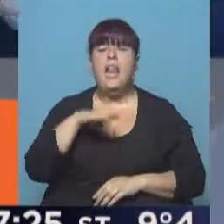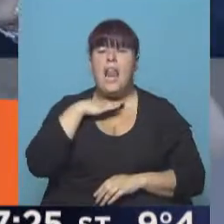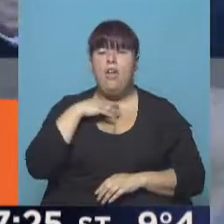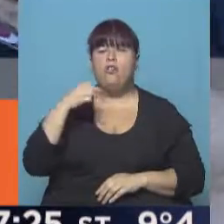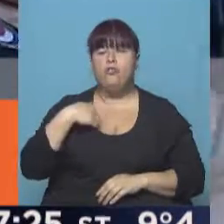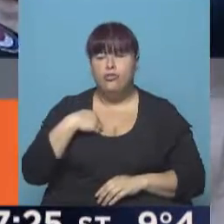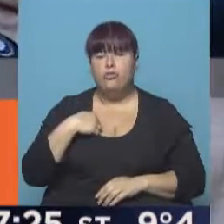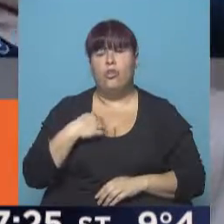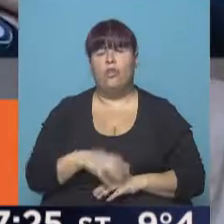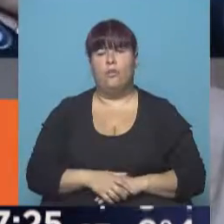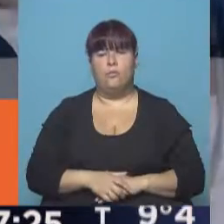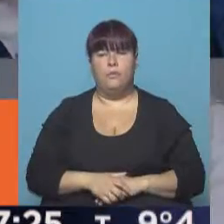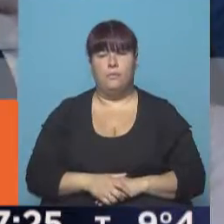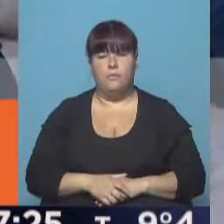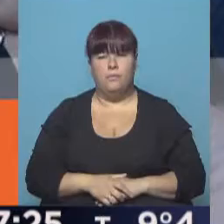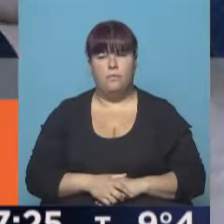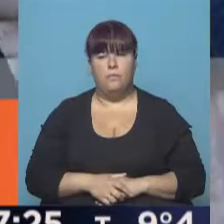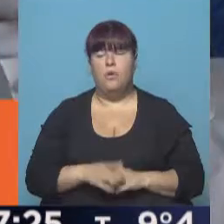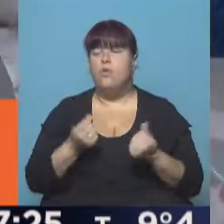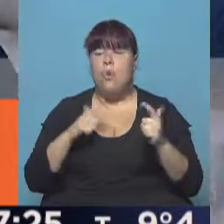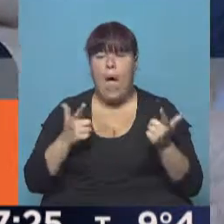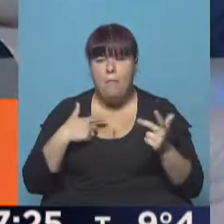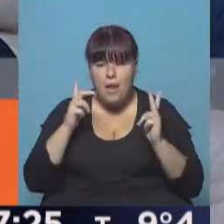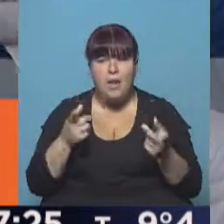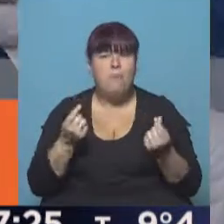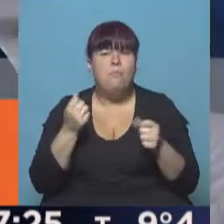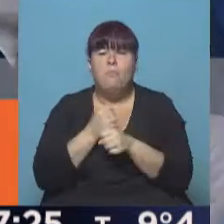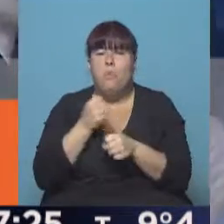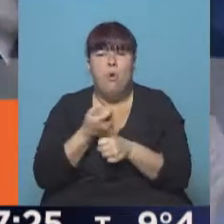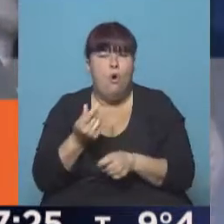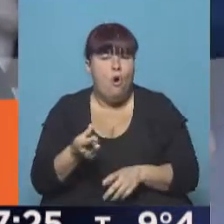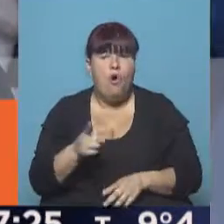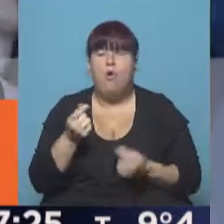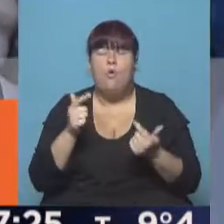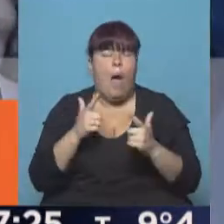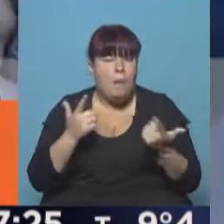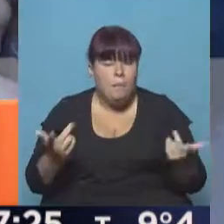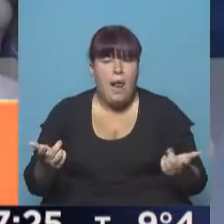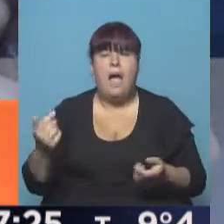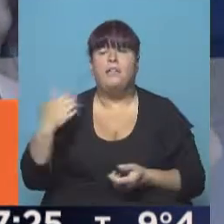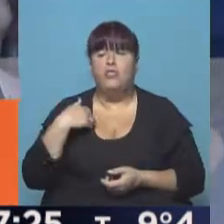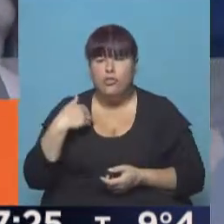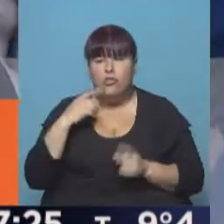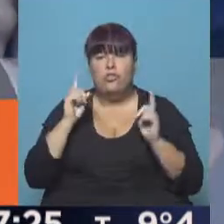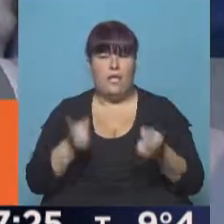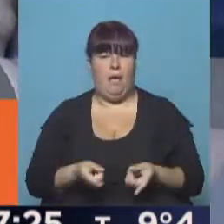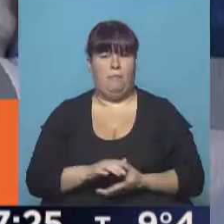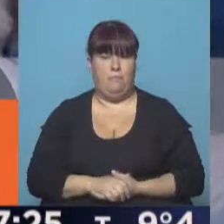yo lloro, fijado, no hay dinero, poco trabajo y no hay dinero, yo